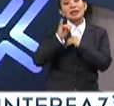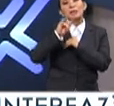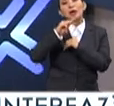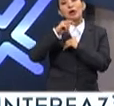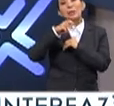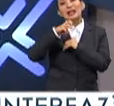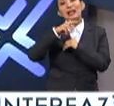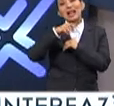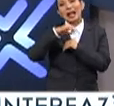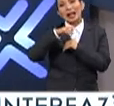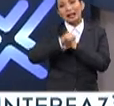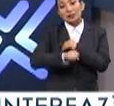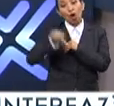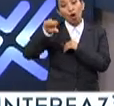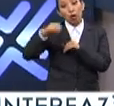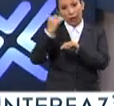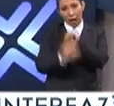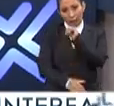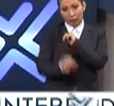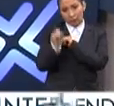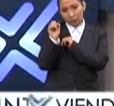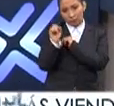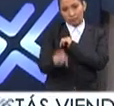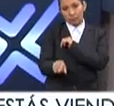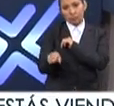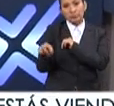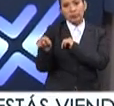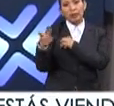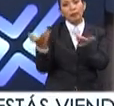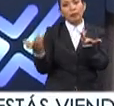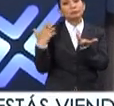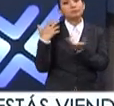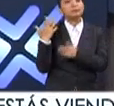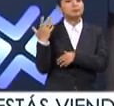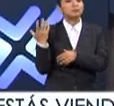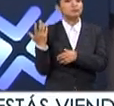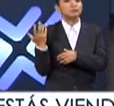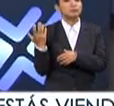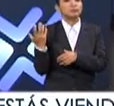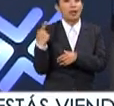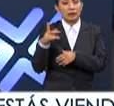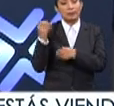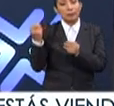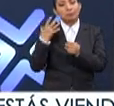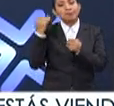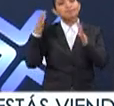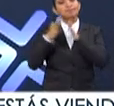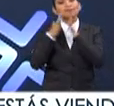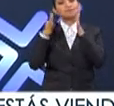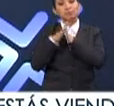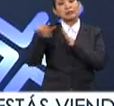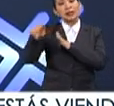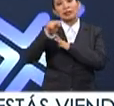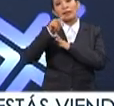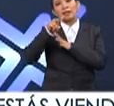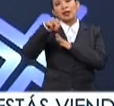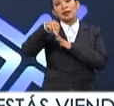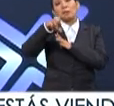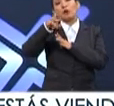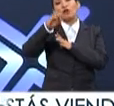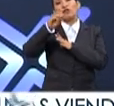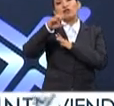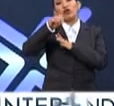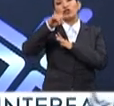iberoamericanas hoy concluyen precisamente pues estas estas participaciones sobre tevé morphosis